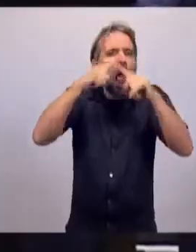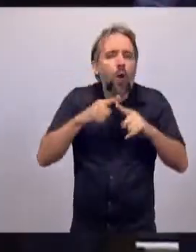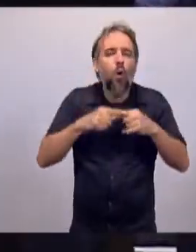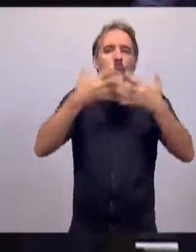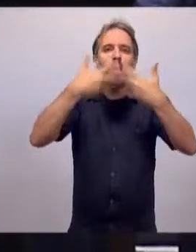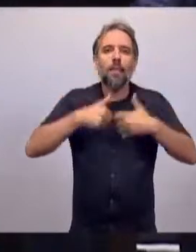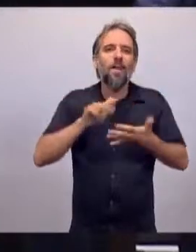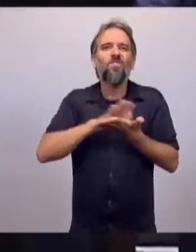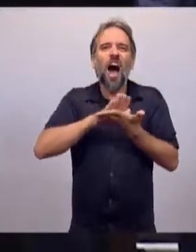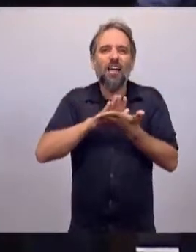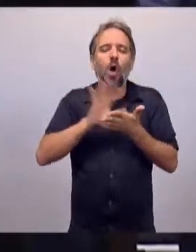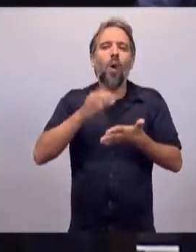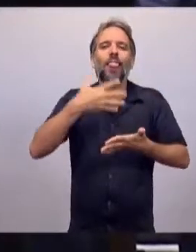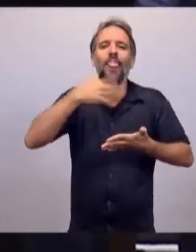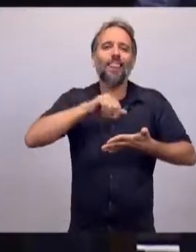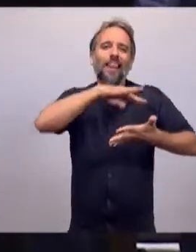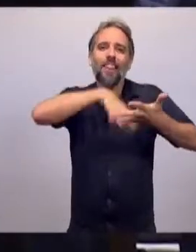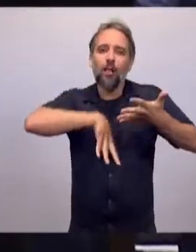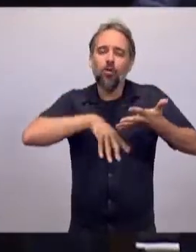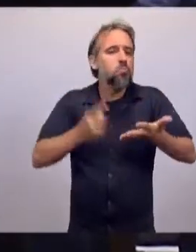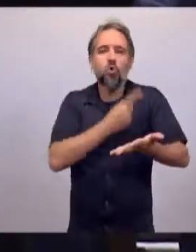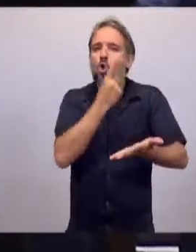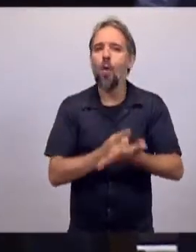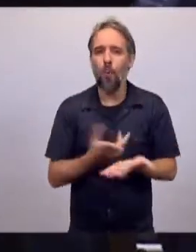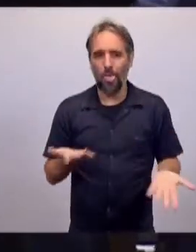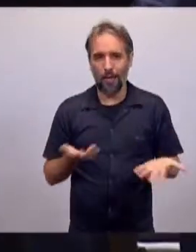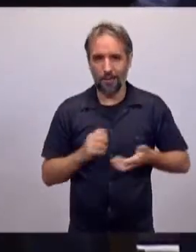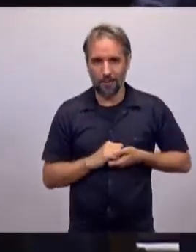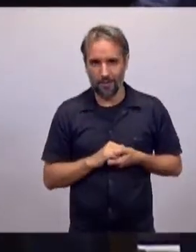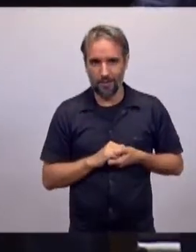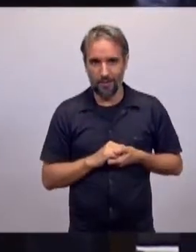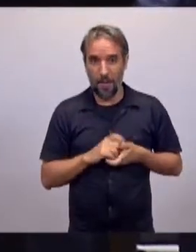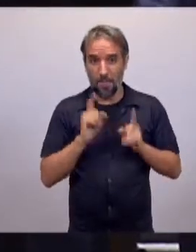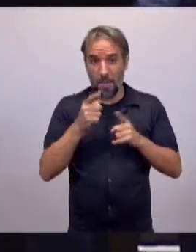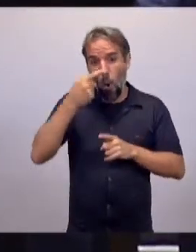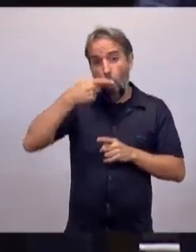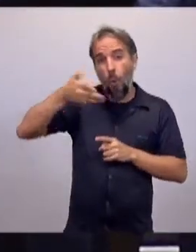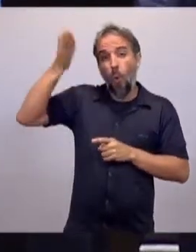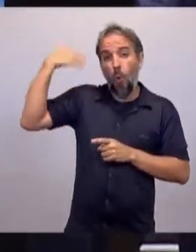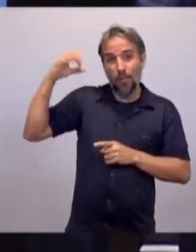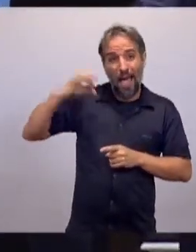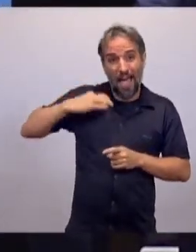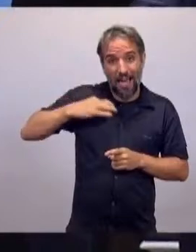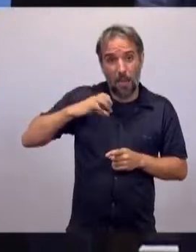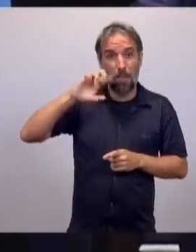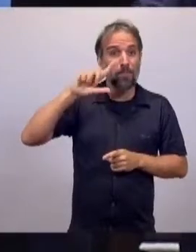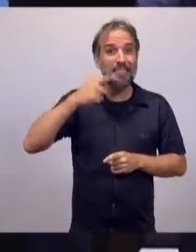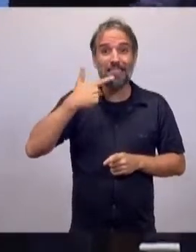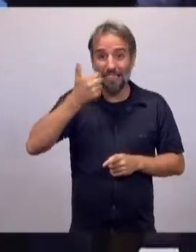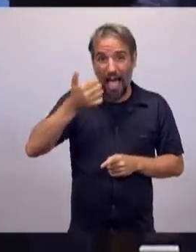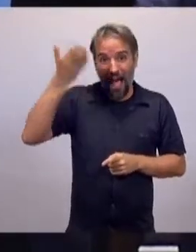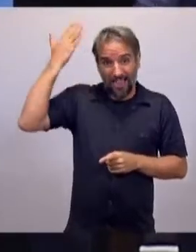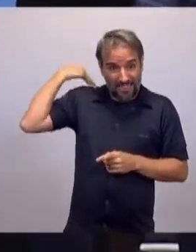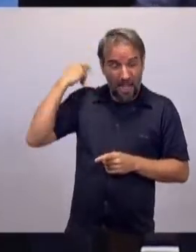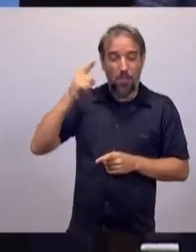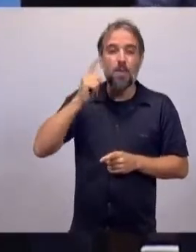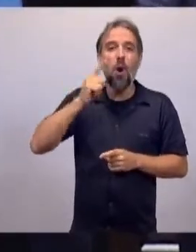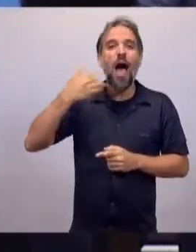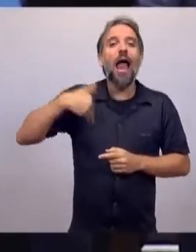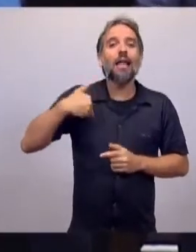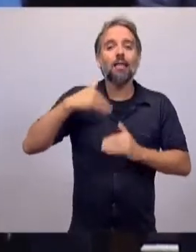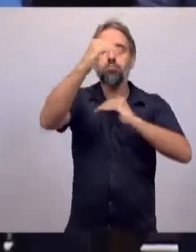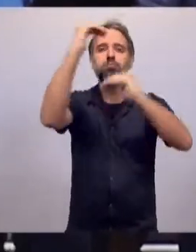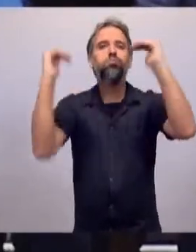básica o comprender un texto. De hecho, en las últimas evaluaciones PISA, la Argentina se encuentra en el